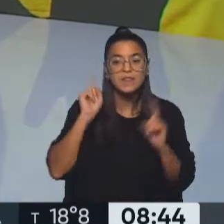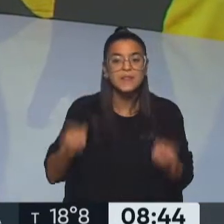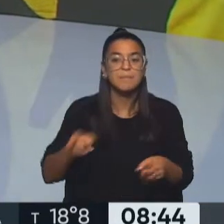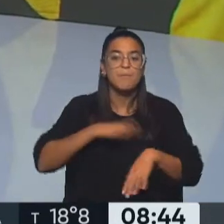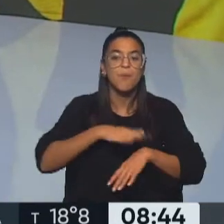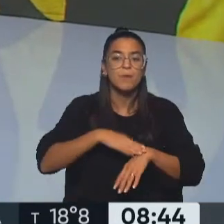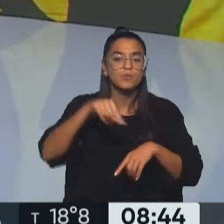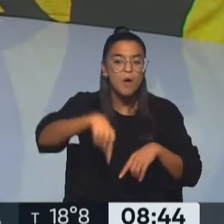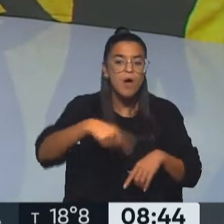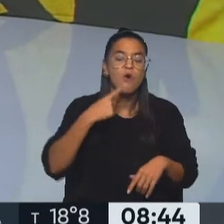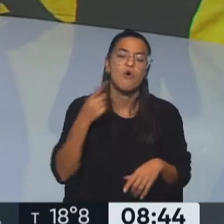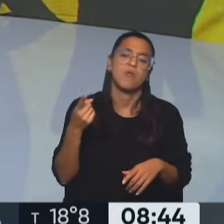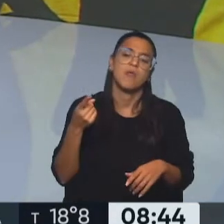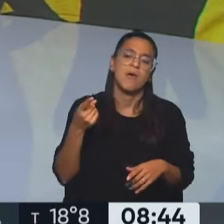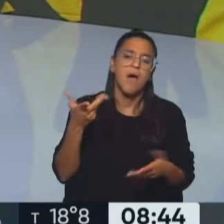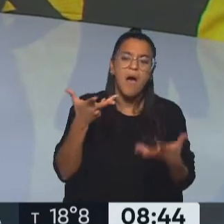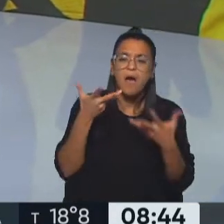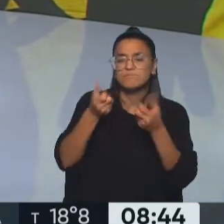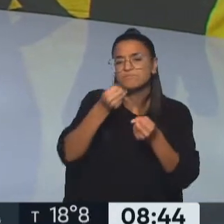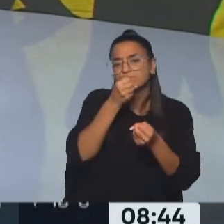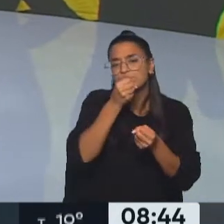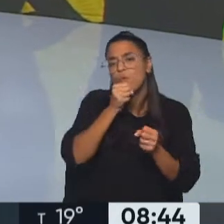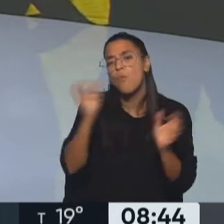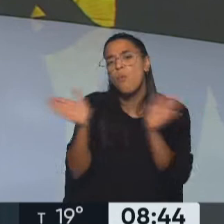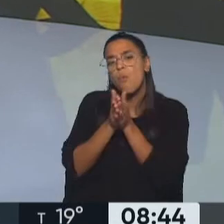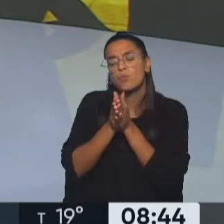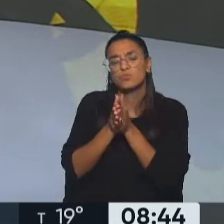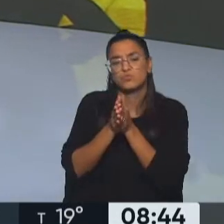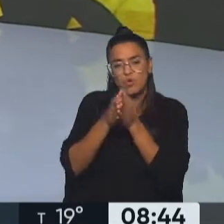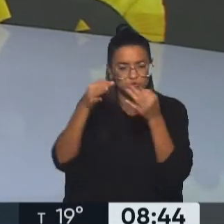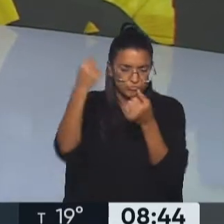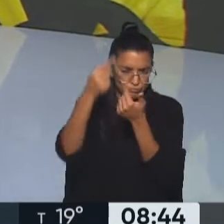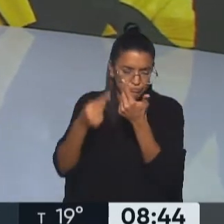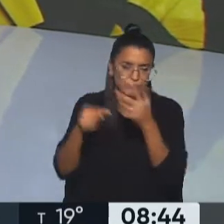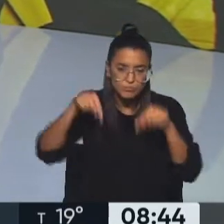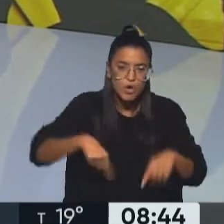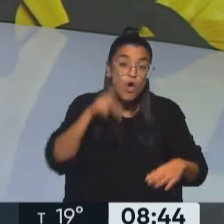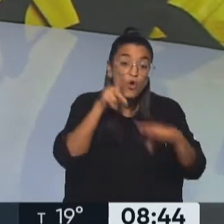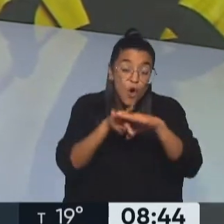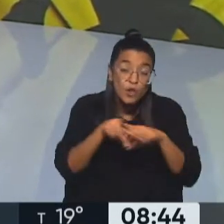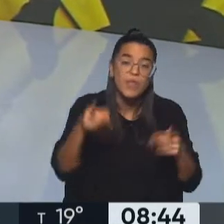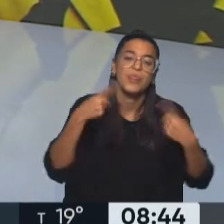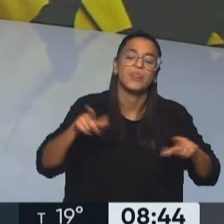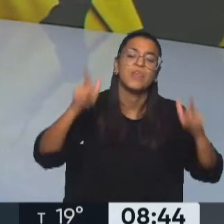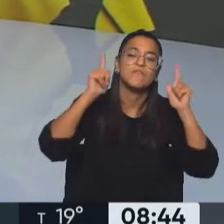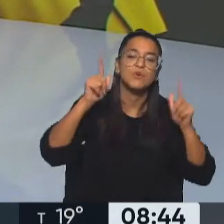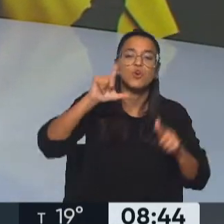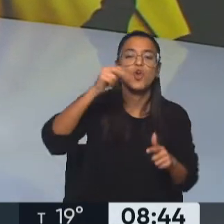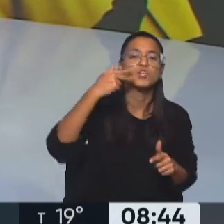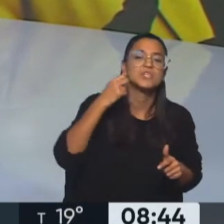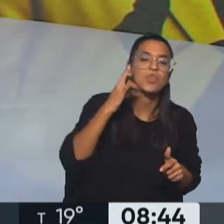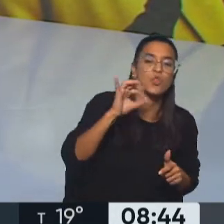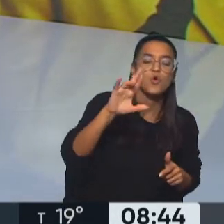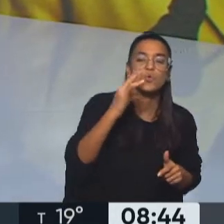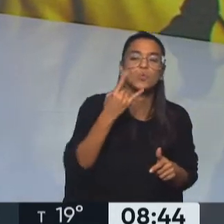de colaboraciones, ha hecho colaboraciones con todos los que se te ocurra. Y precisamente vamos a ir al corte disfrutando de Conociendo Rusia,